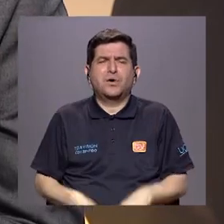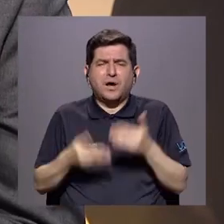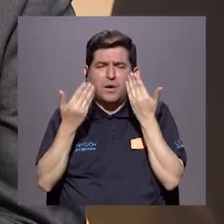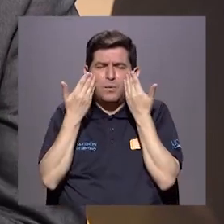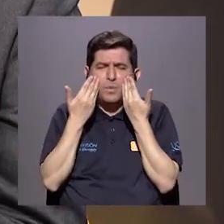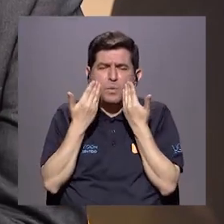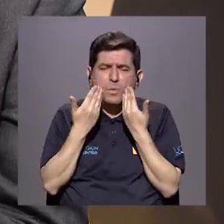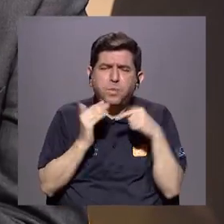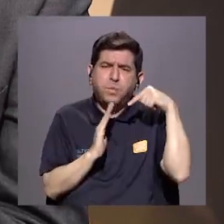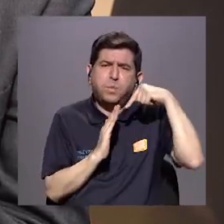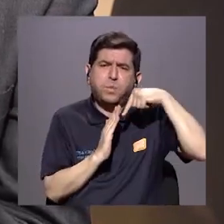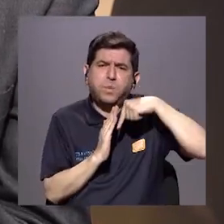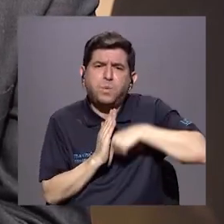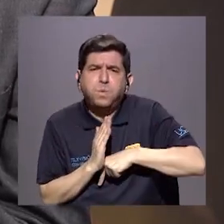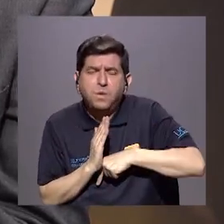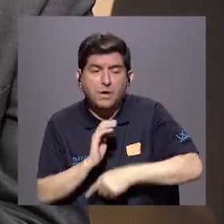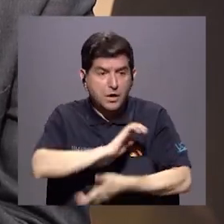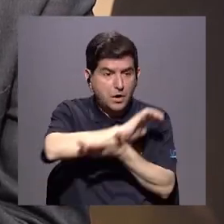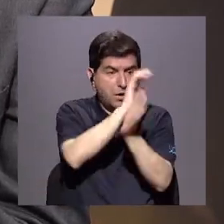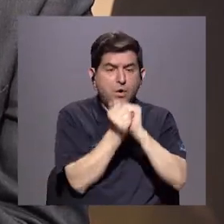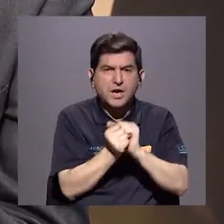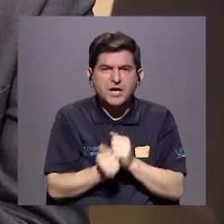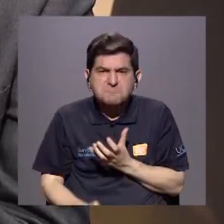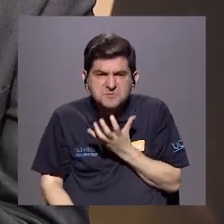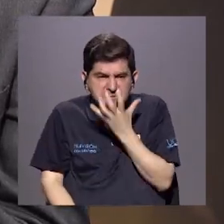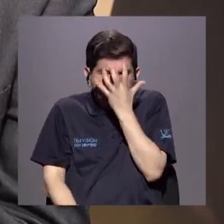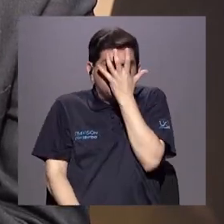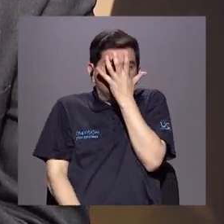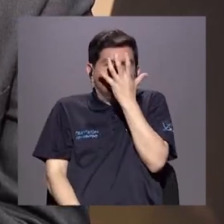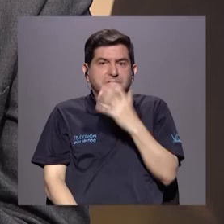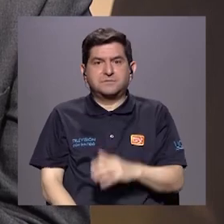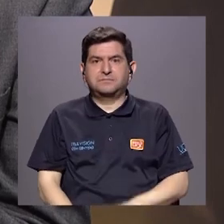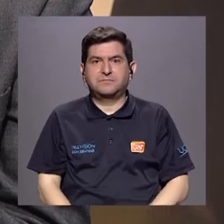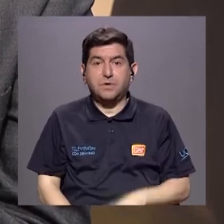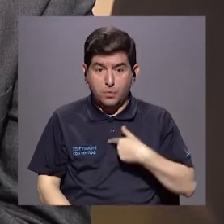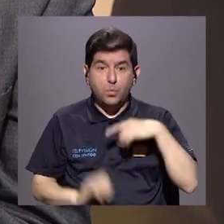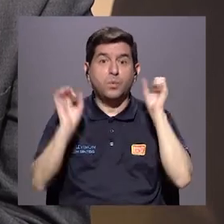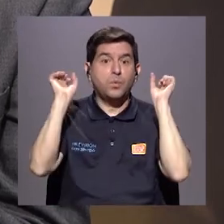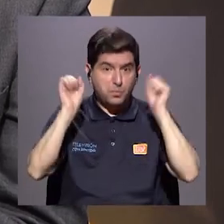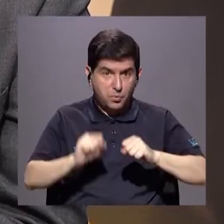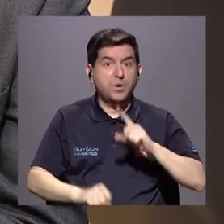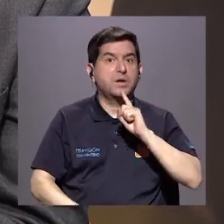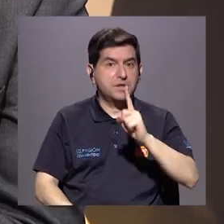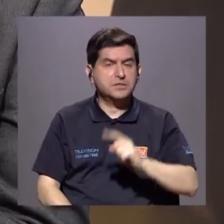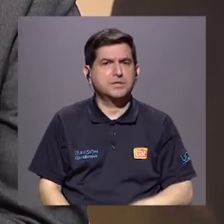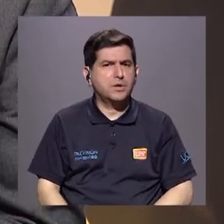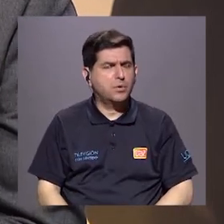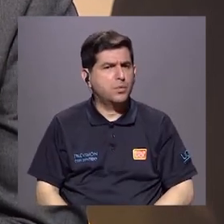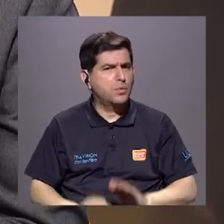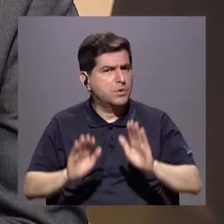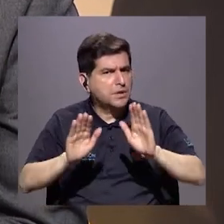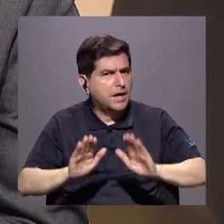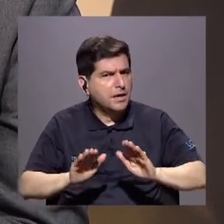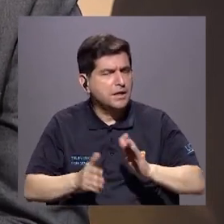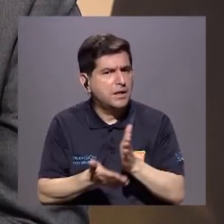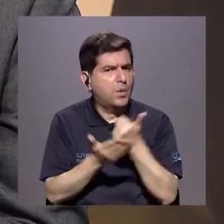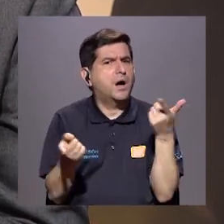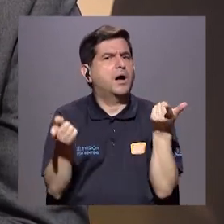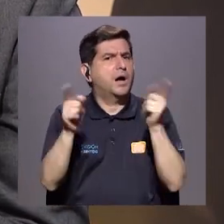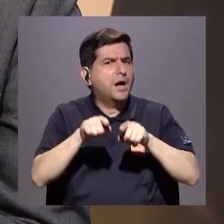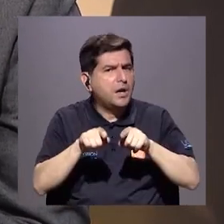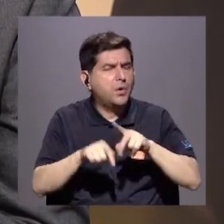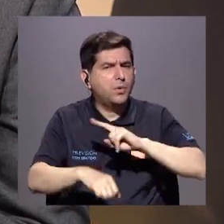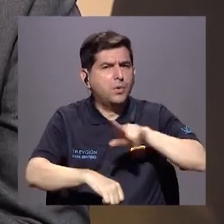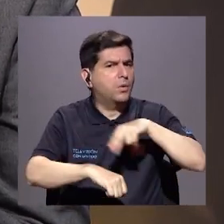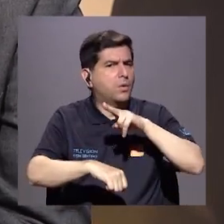verdad o que hace cambios de irritabilidad muy profunda digamos uno podría decir tanto que hay algo que está pasando que